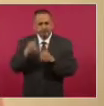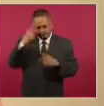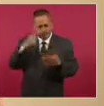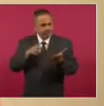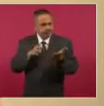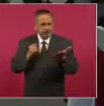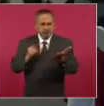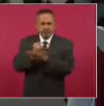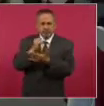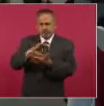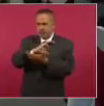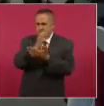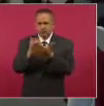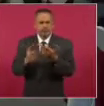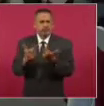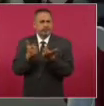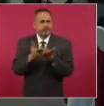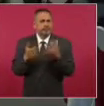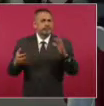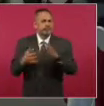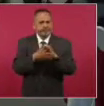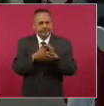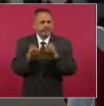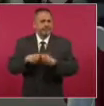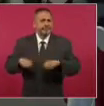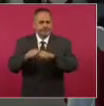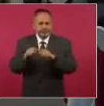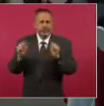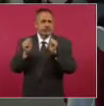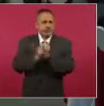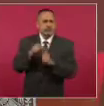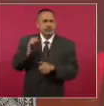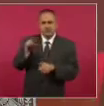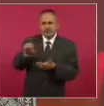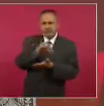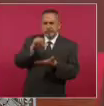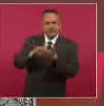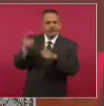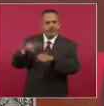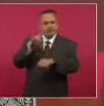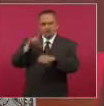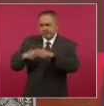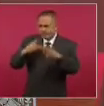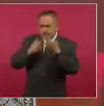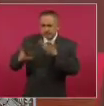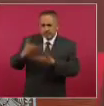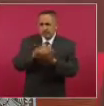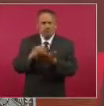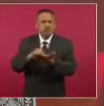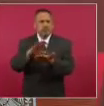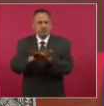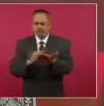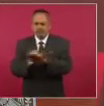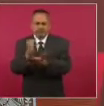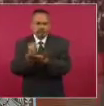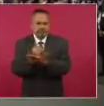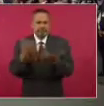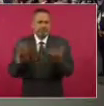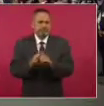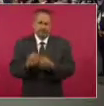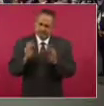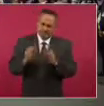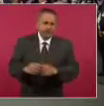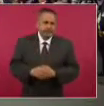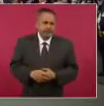legitimación de sus contratos colectivos de trabajo de la mano del Centro Federal de Conciliación y Registro Laboral.